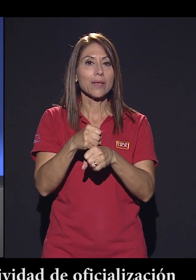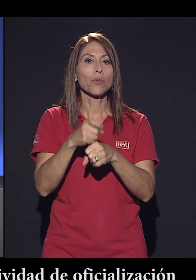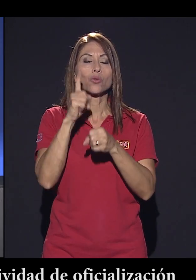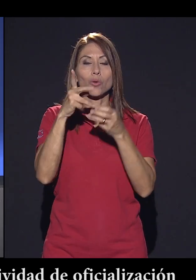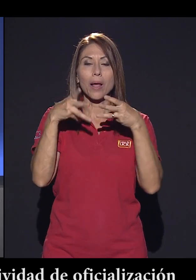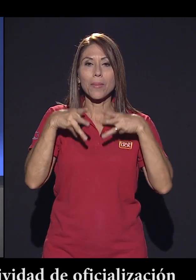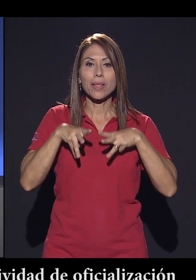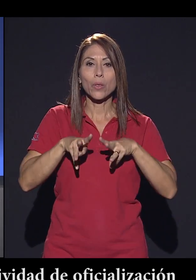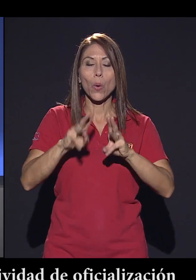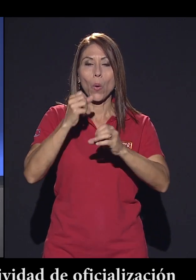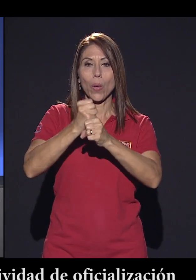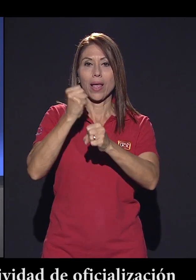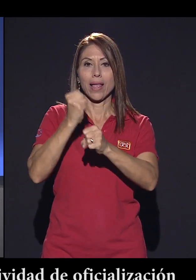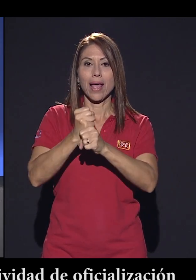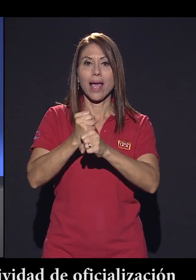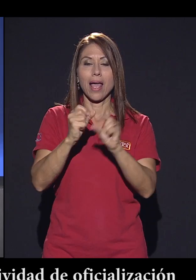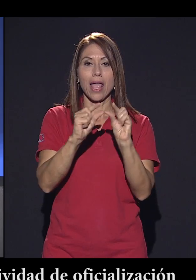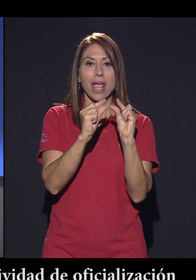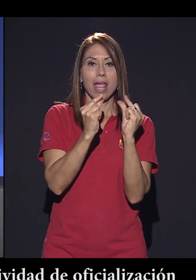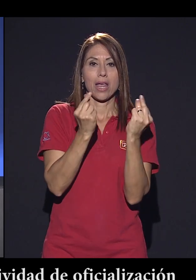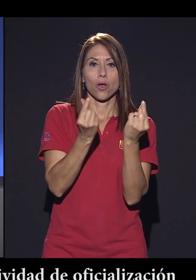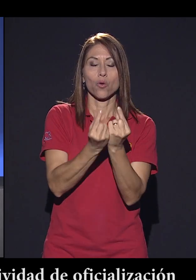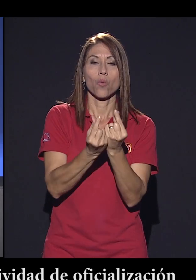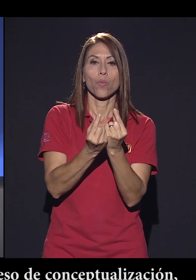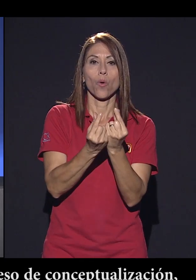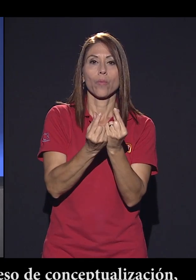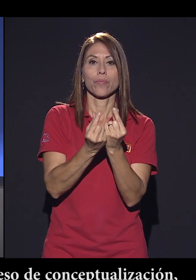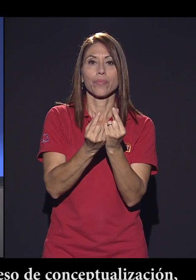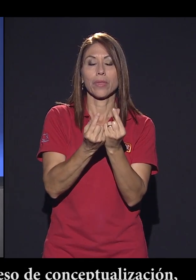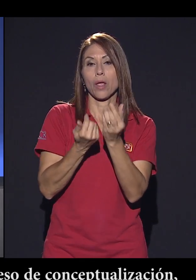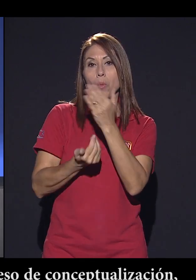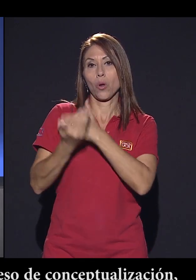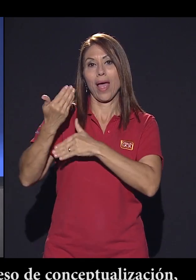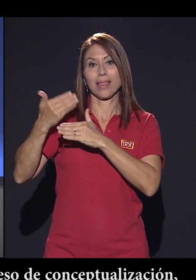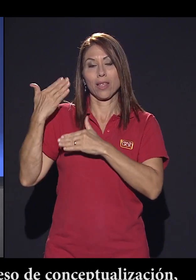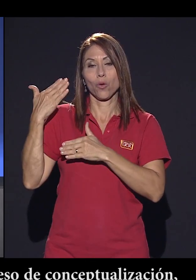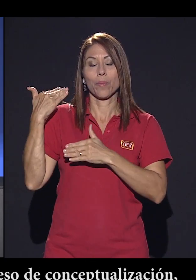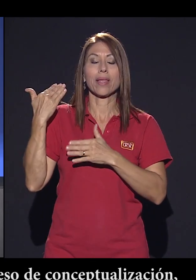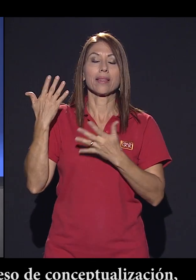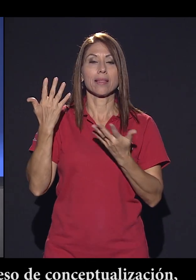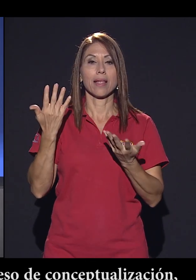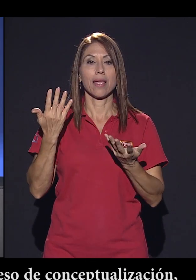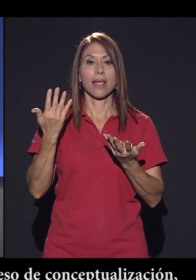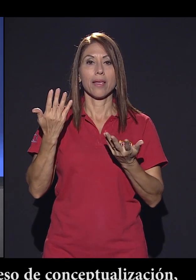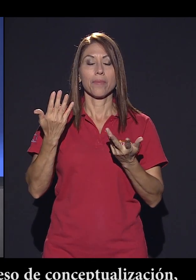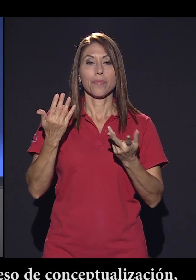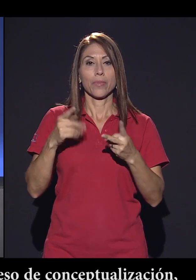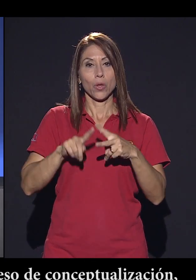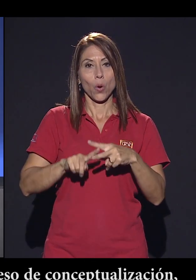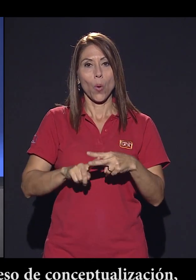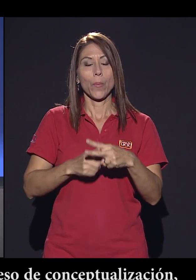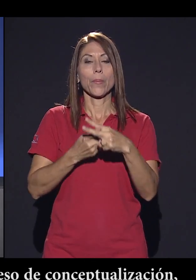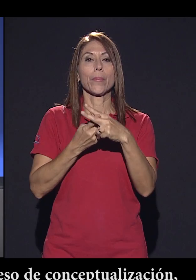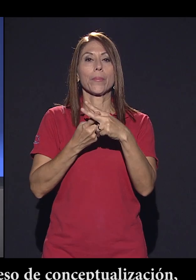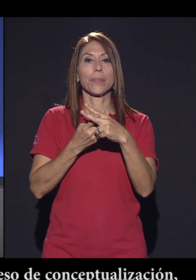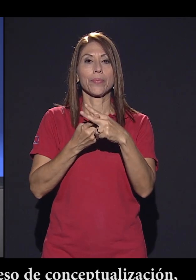una metodología de trabajo en grupo. Bueno, anteriormente comenzamos